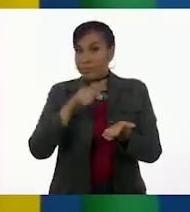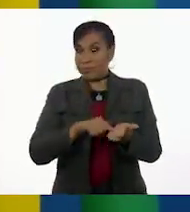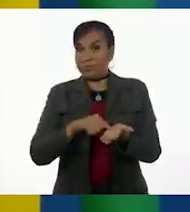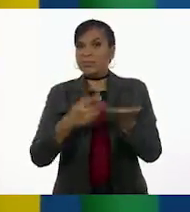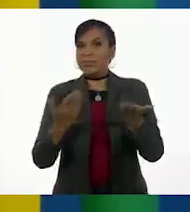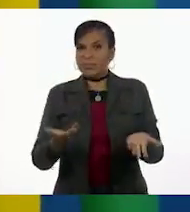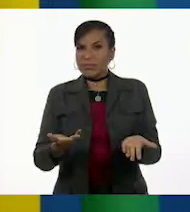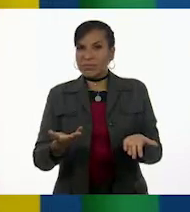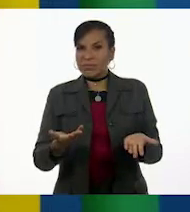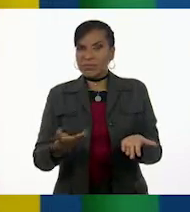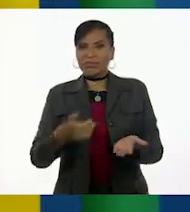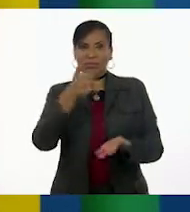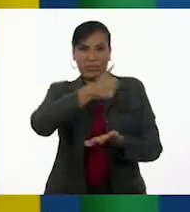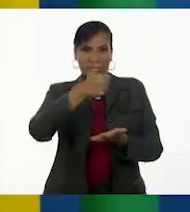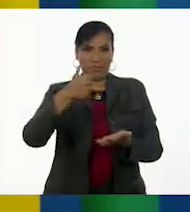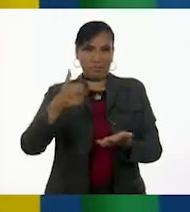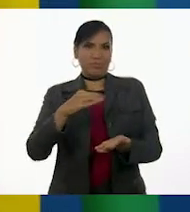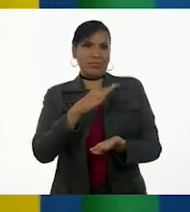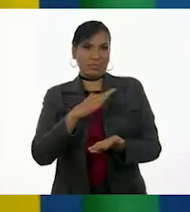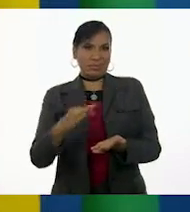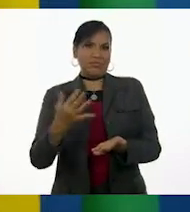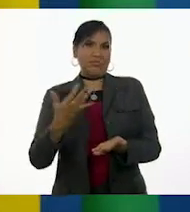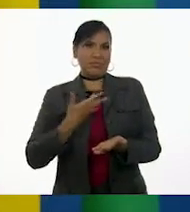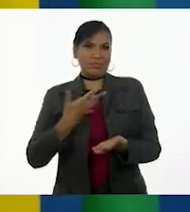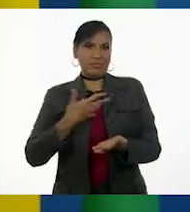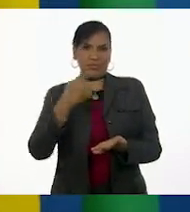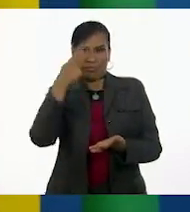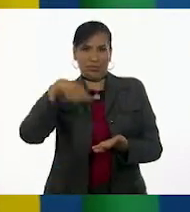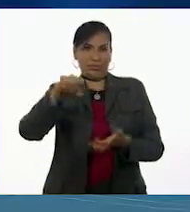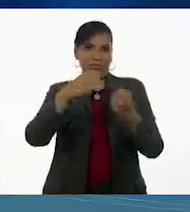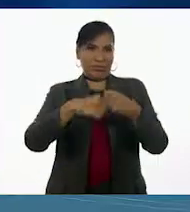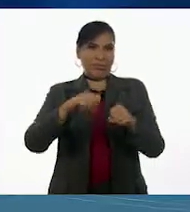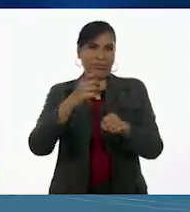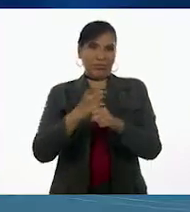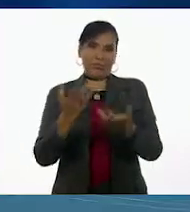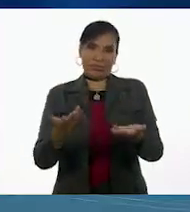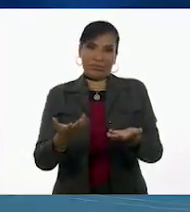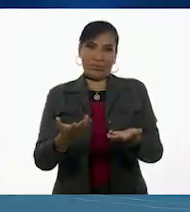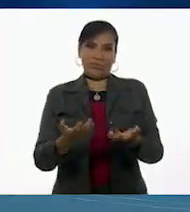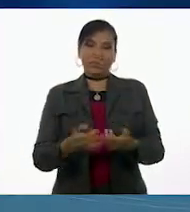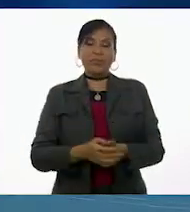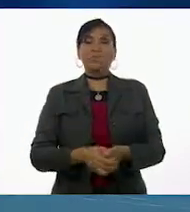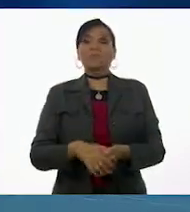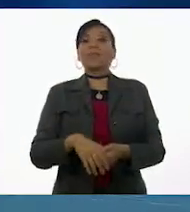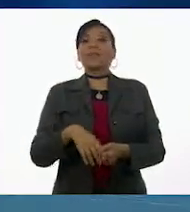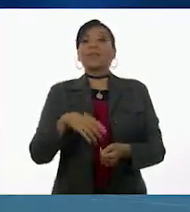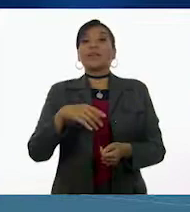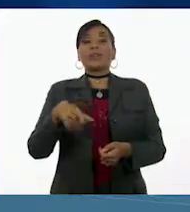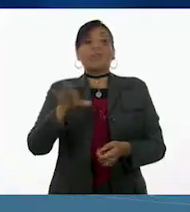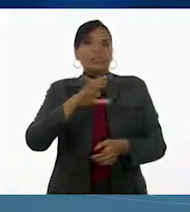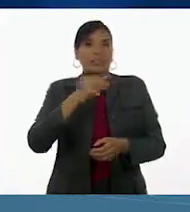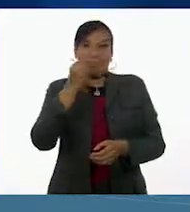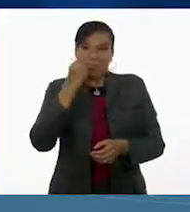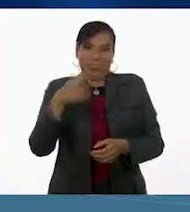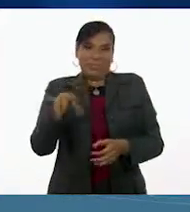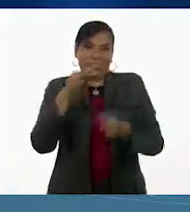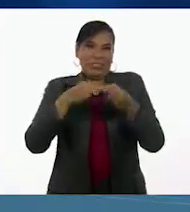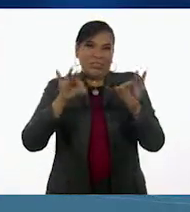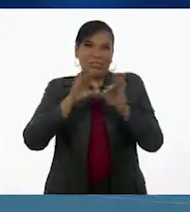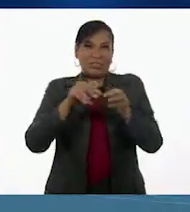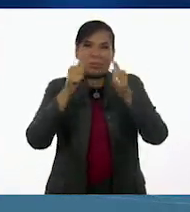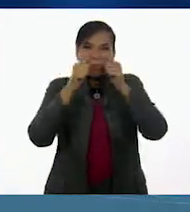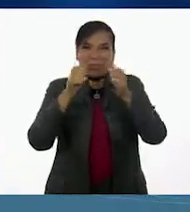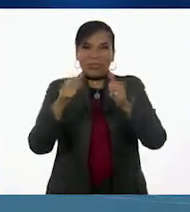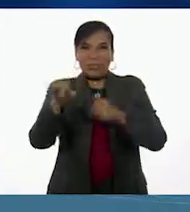eso es algo que cada uno podemos aportar a nuestra sociedad. Así es, la magia enfocada al